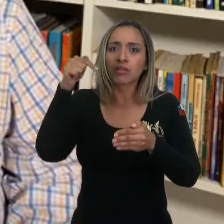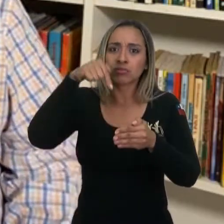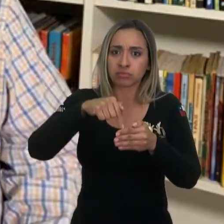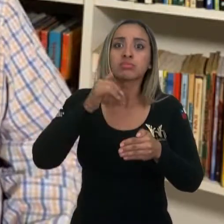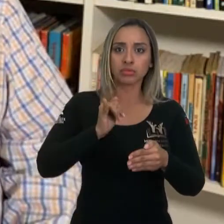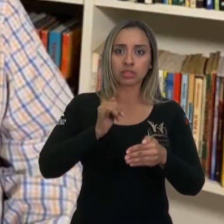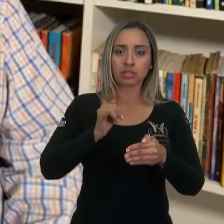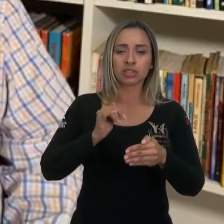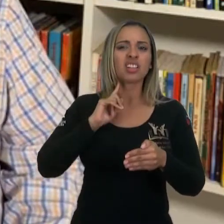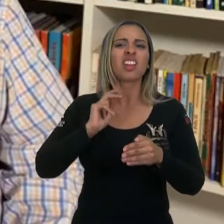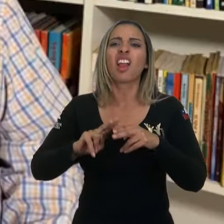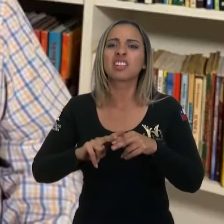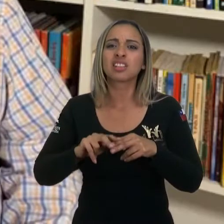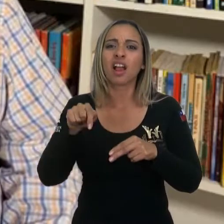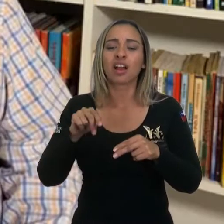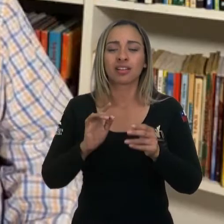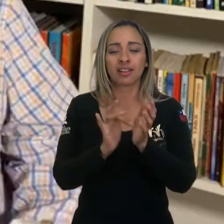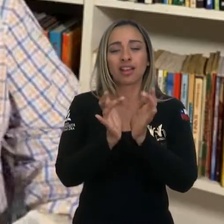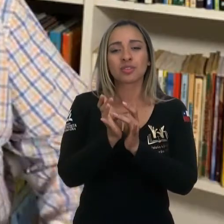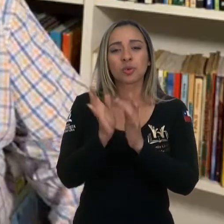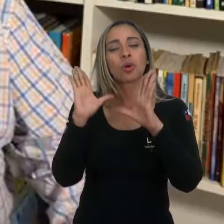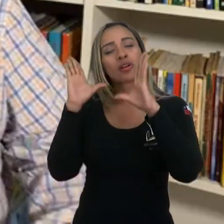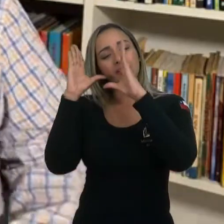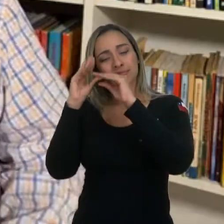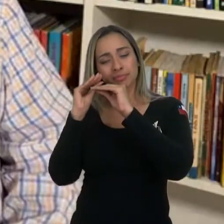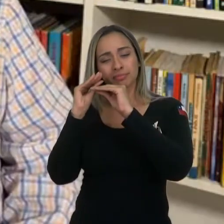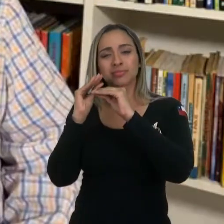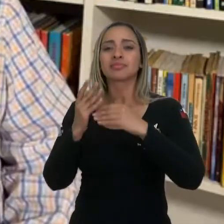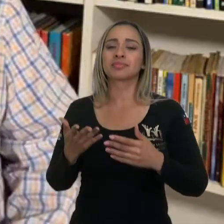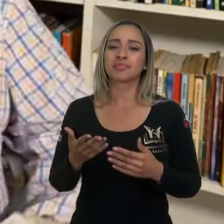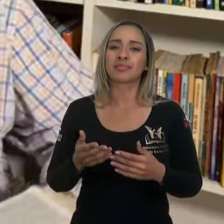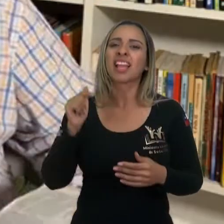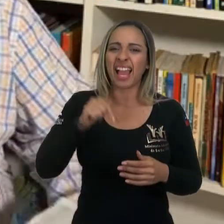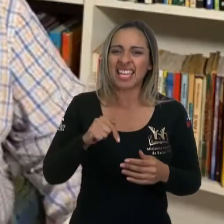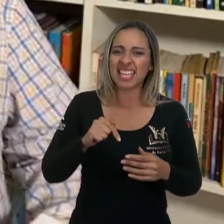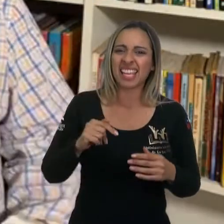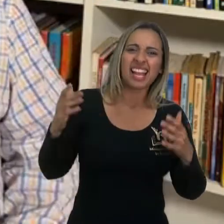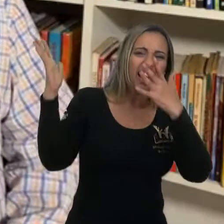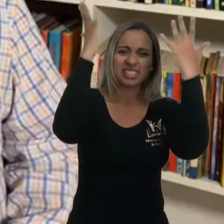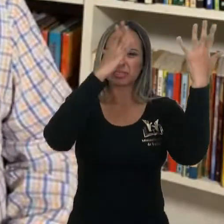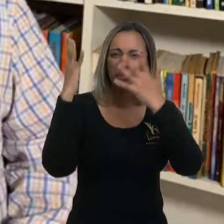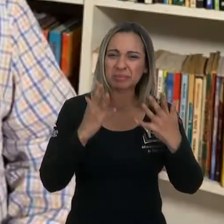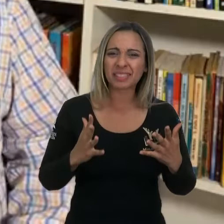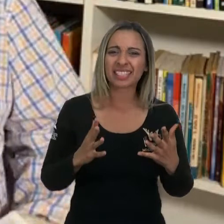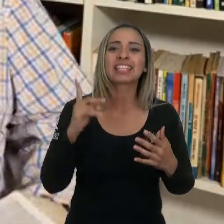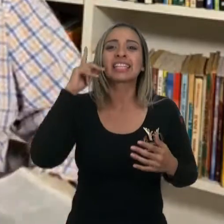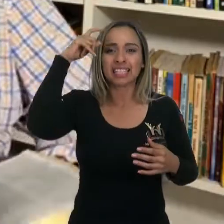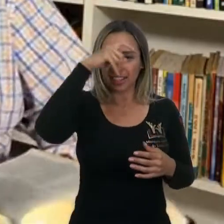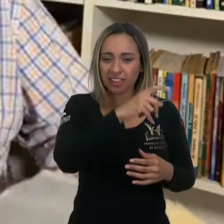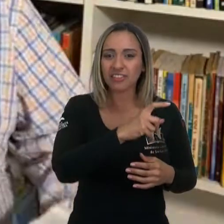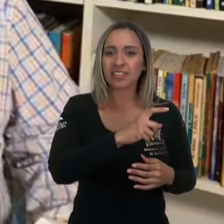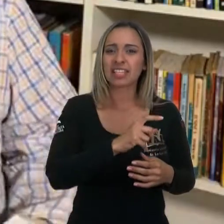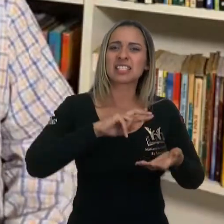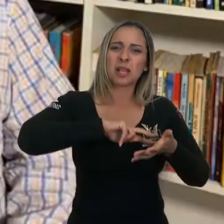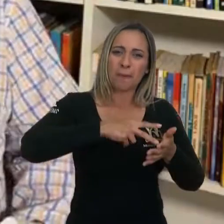durmiendo. ¿Qué quiere decir eso? Él es nuestro ejemplo. En medio de la tormenta, en medio de las